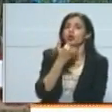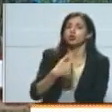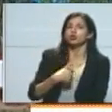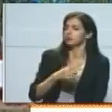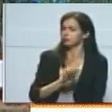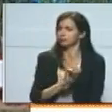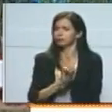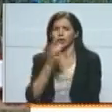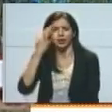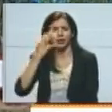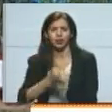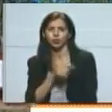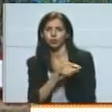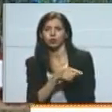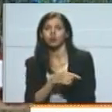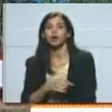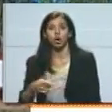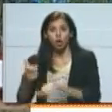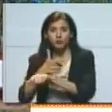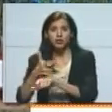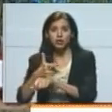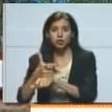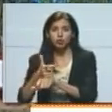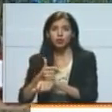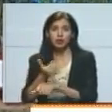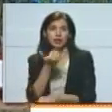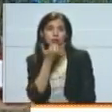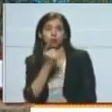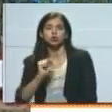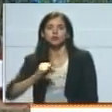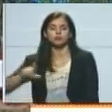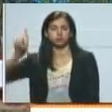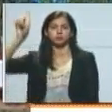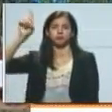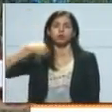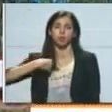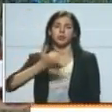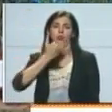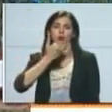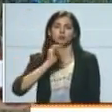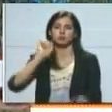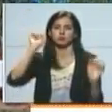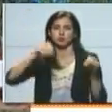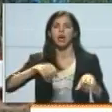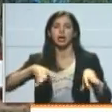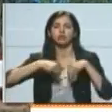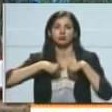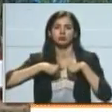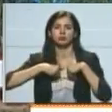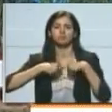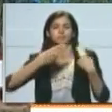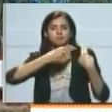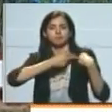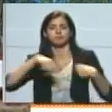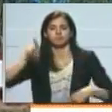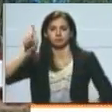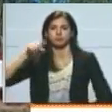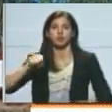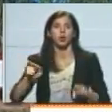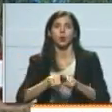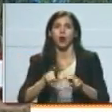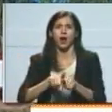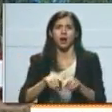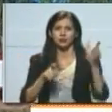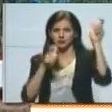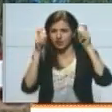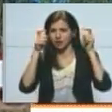somos nosotros que cuando nos equivocamos, inmediatamente levantamos la mano y decimos, epa, me equivoqué. Asumo mi responsabilidad, tal cual lo hizo el